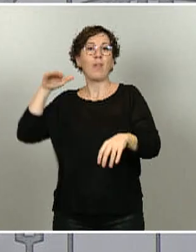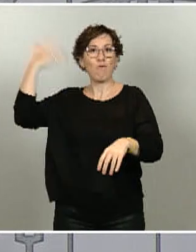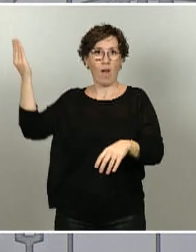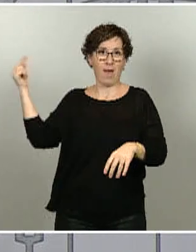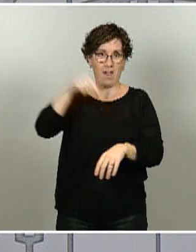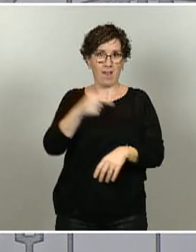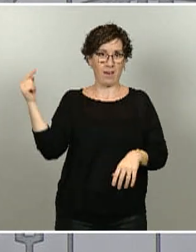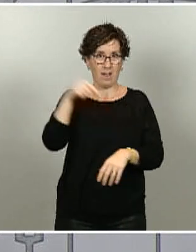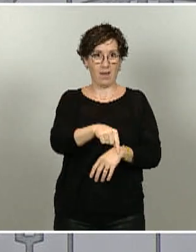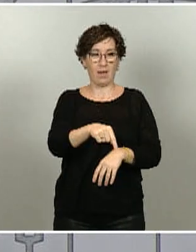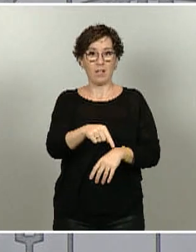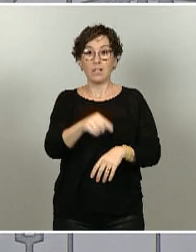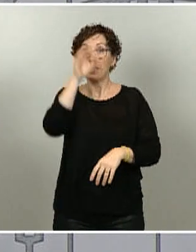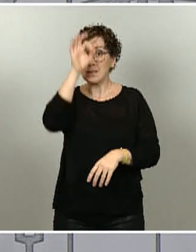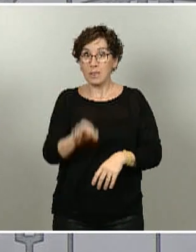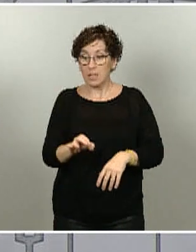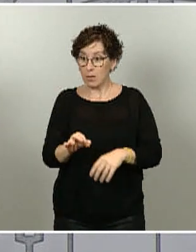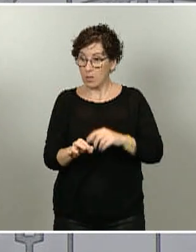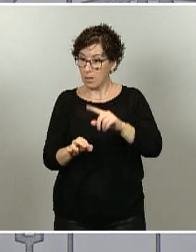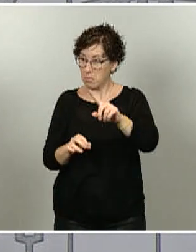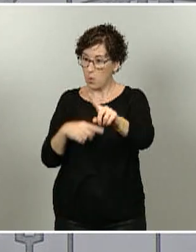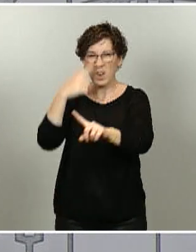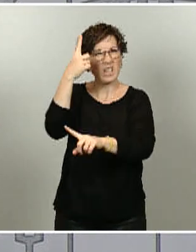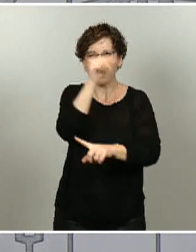semana después, poco más o menos,